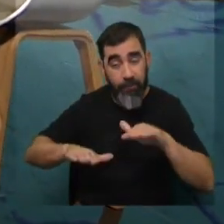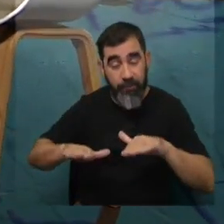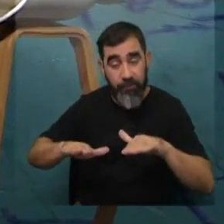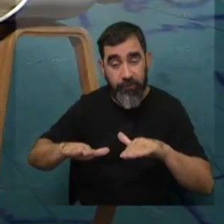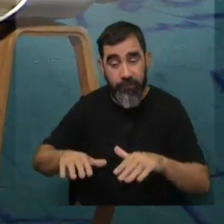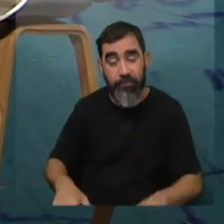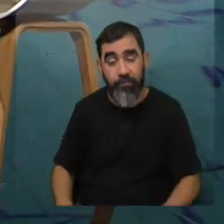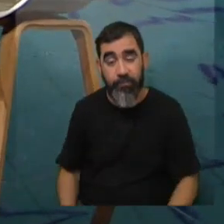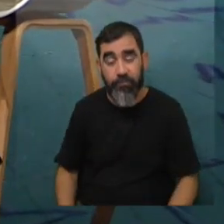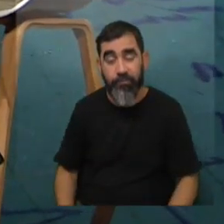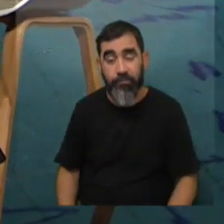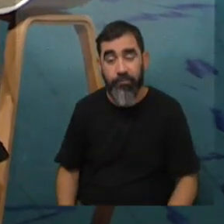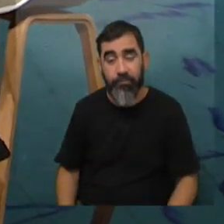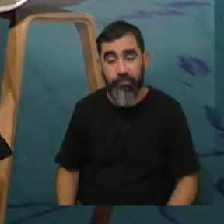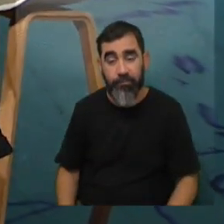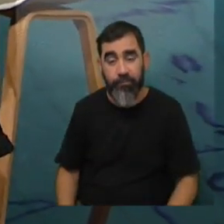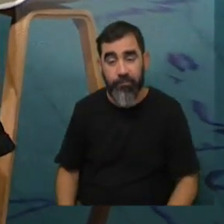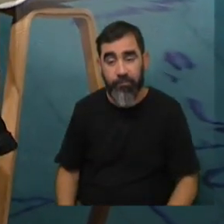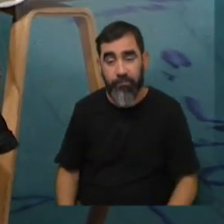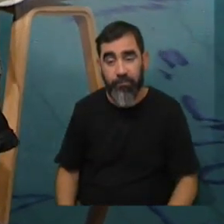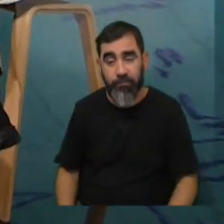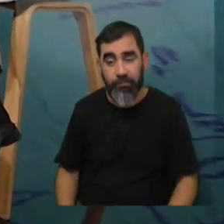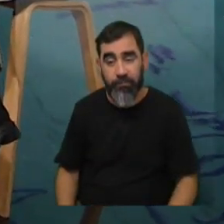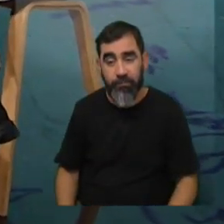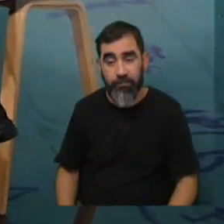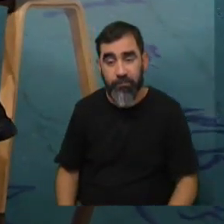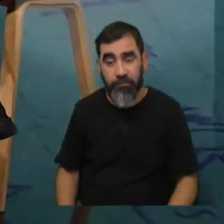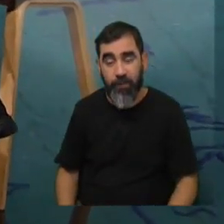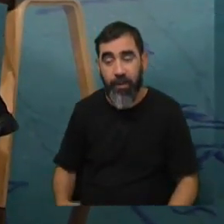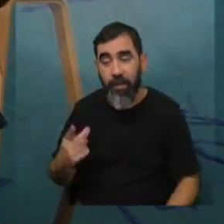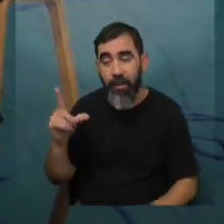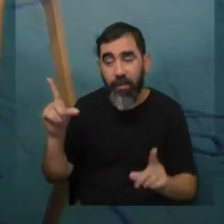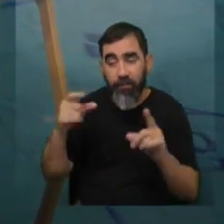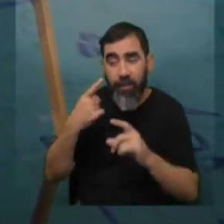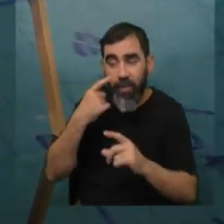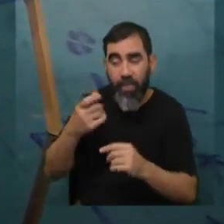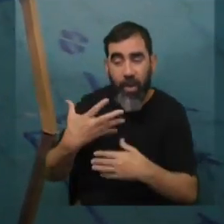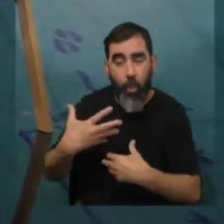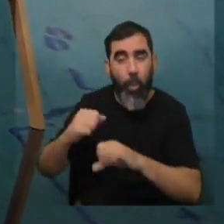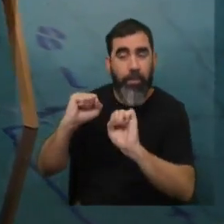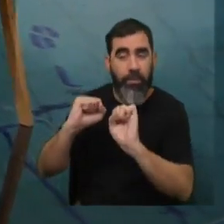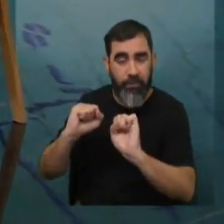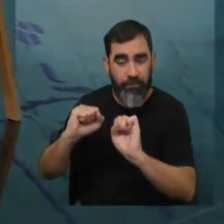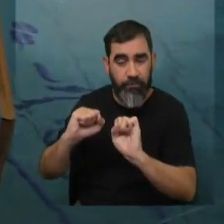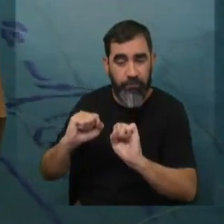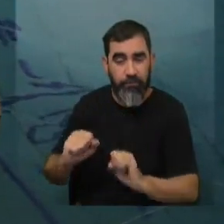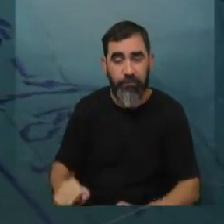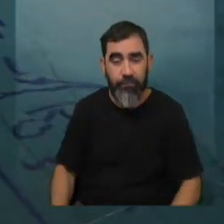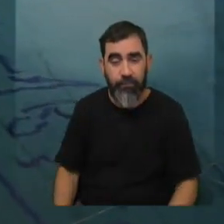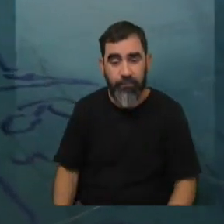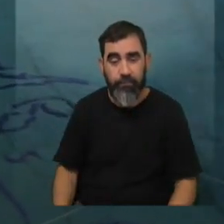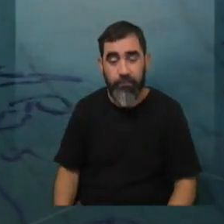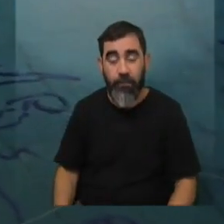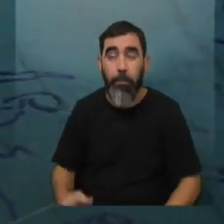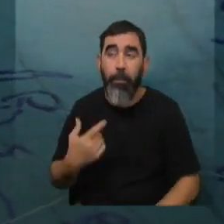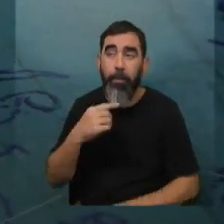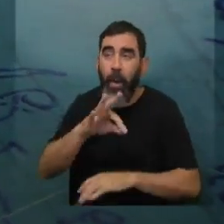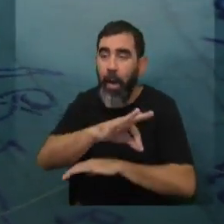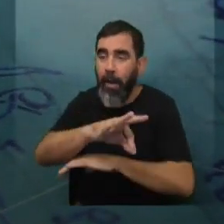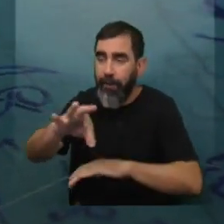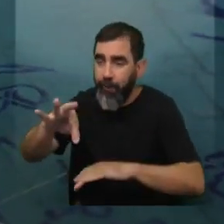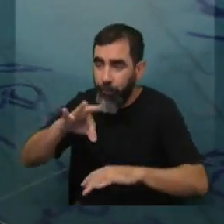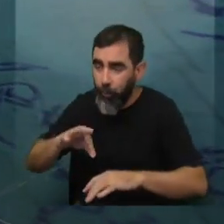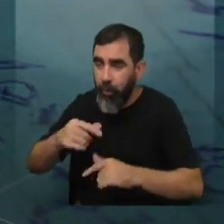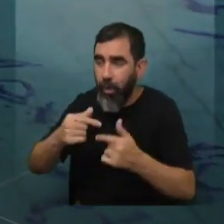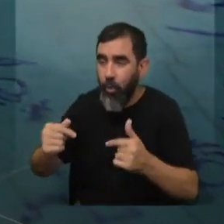ahí toma un poco más identificarlo, lleva un poco más que otras disciplinas, que la arquitectura o que ya